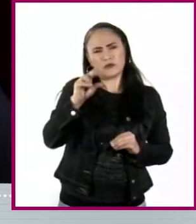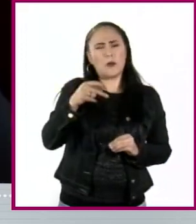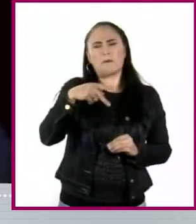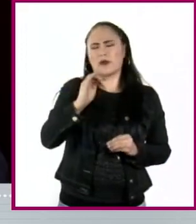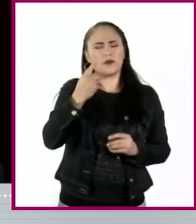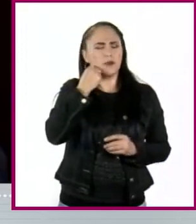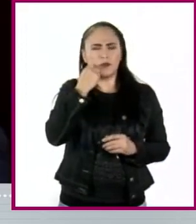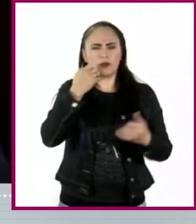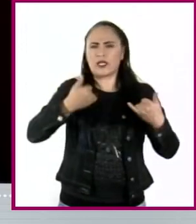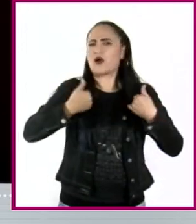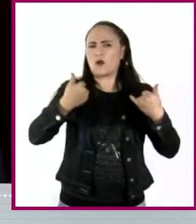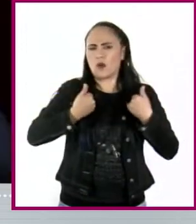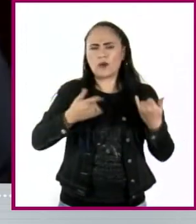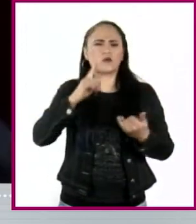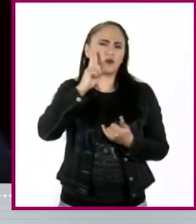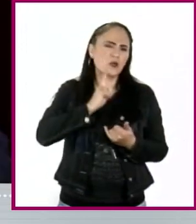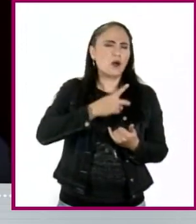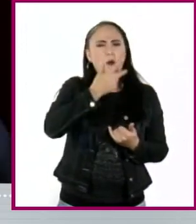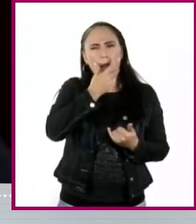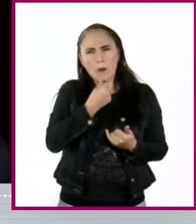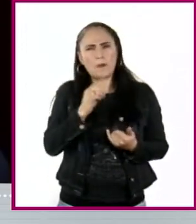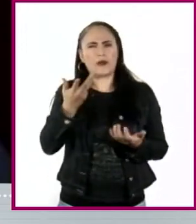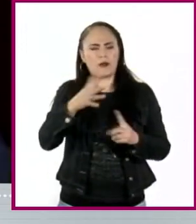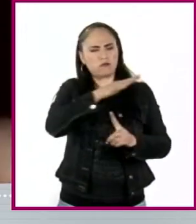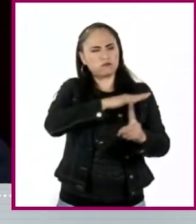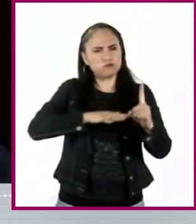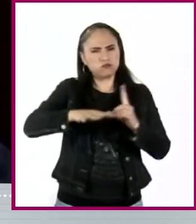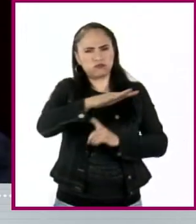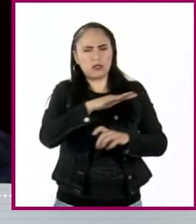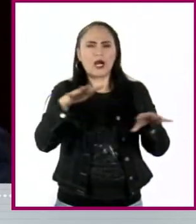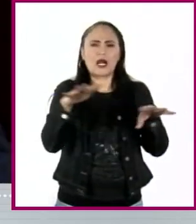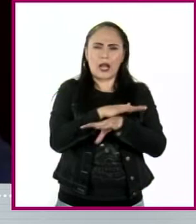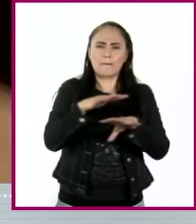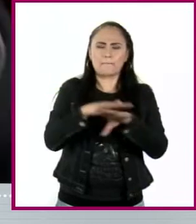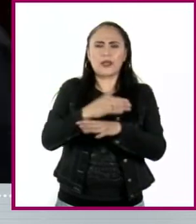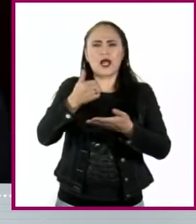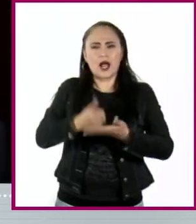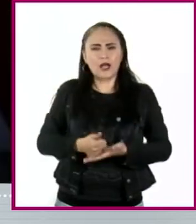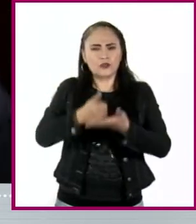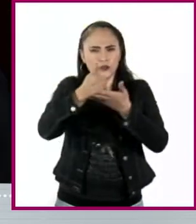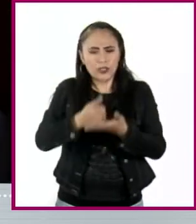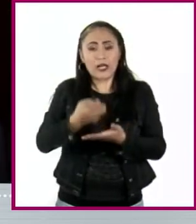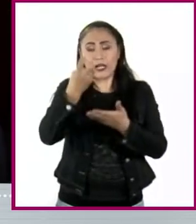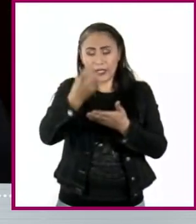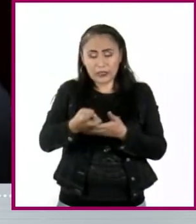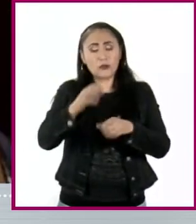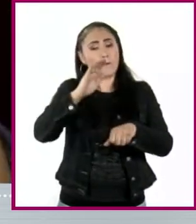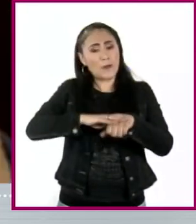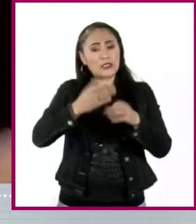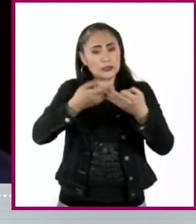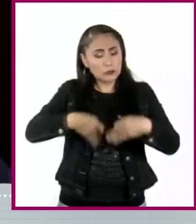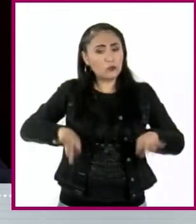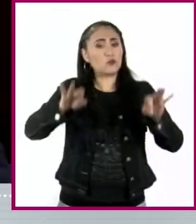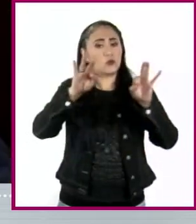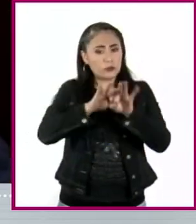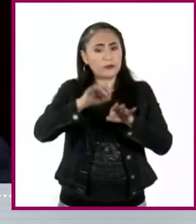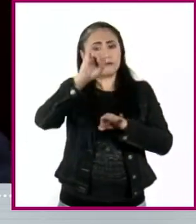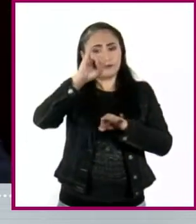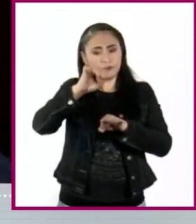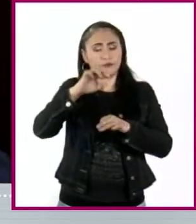joven o una joven, puedo empezar a cambiar mi entorno, y eso es lo más importante, empezar a cambiar mi entorno. Como lo